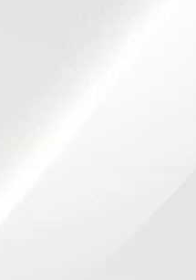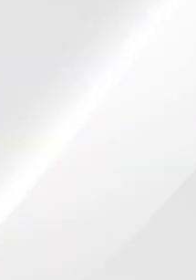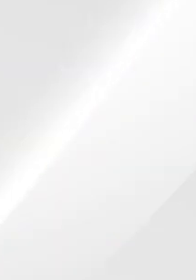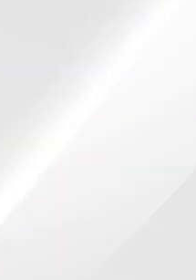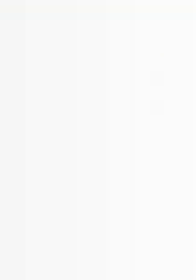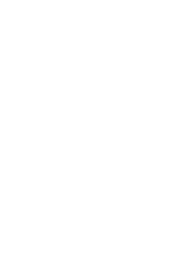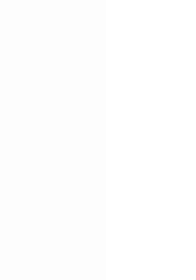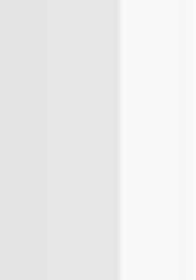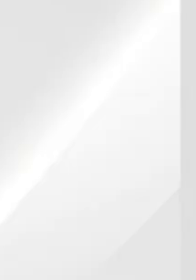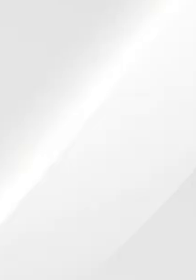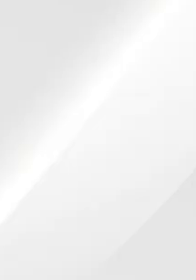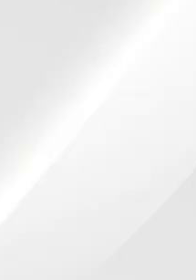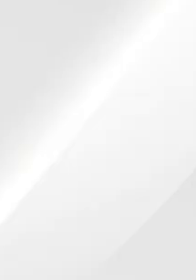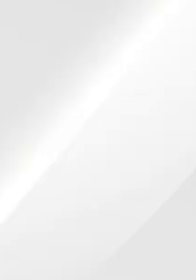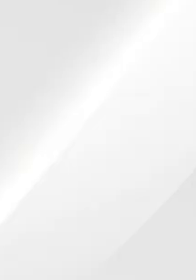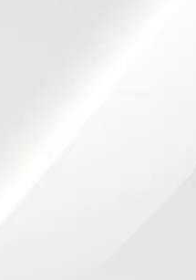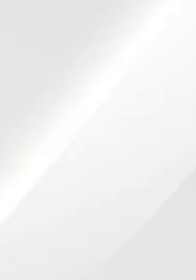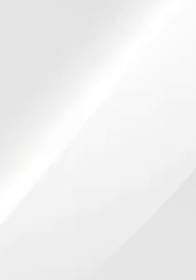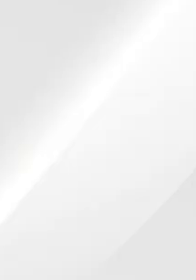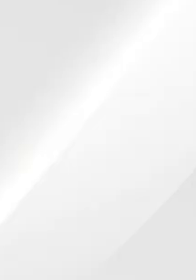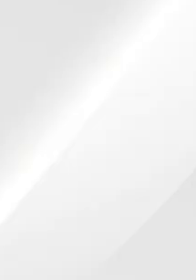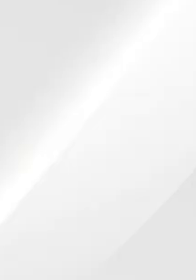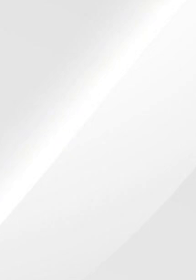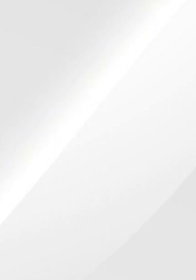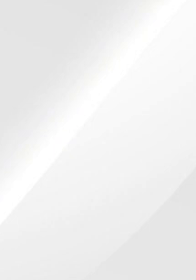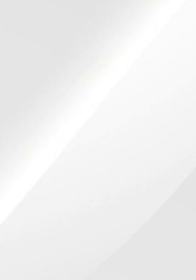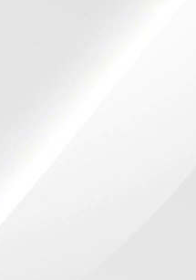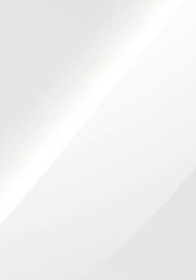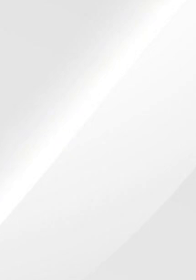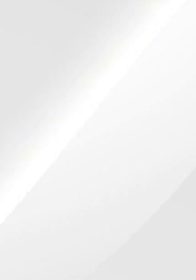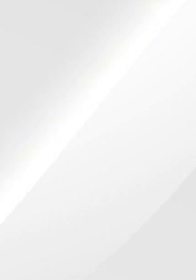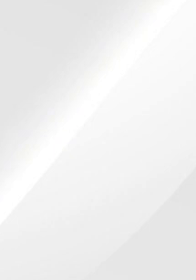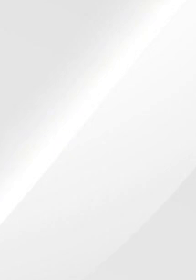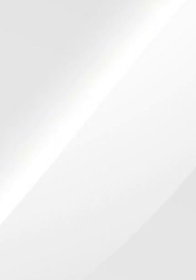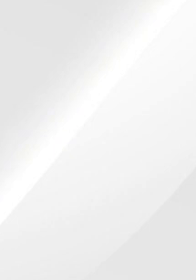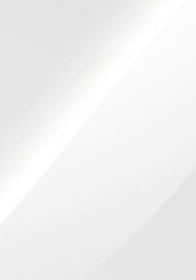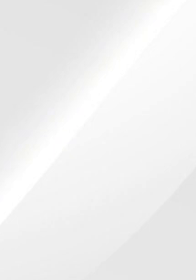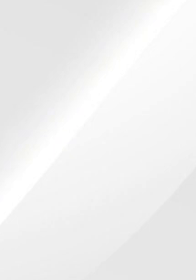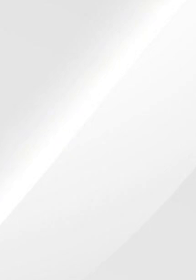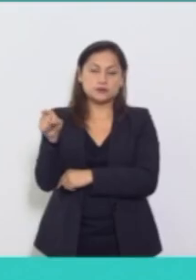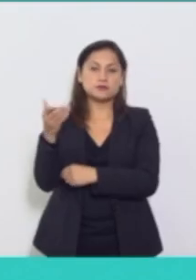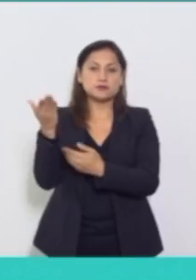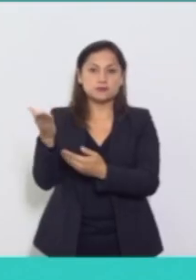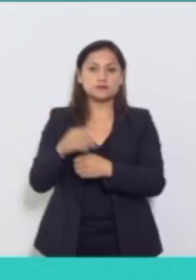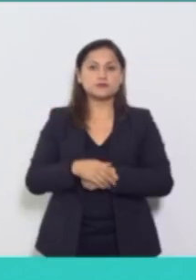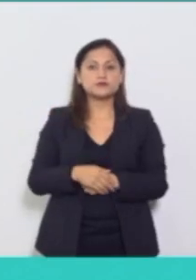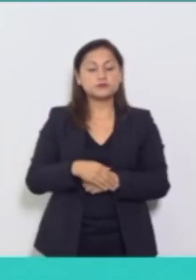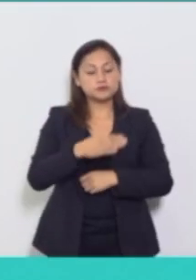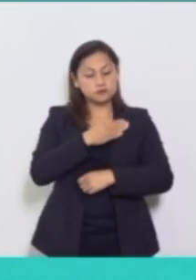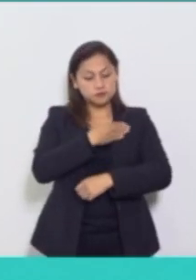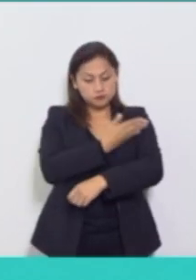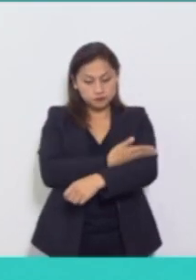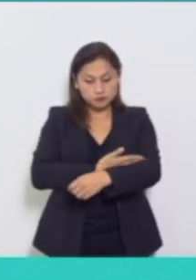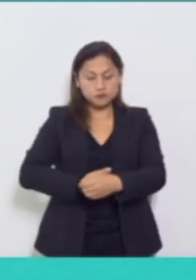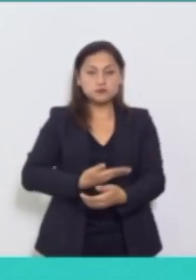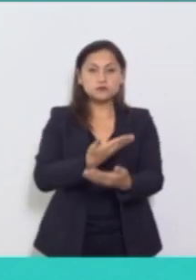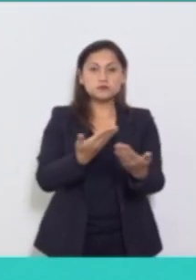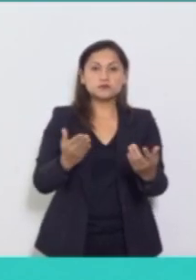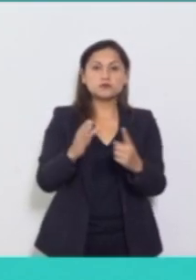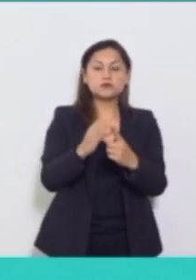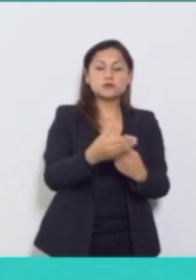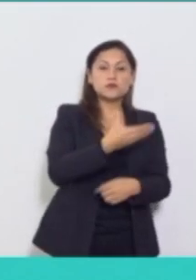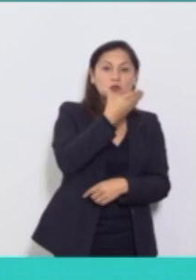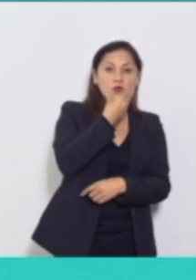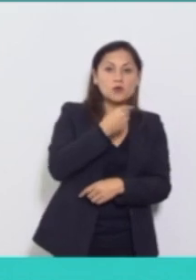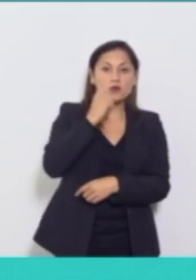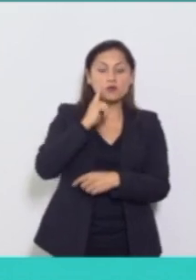Instituto Nacional de Transparencia, Acceso a la Información y Protección de Datos Personales. El INAI ordenó a DICONSA S.A.D.C.B. buscar